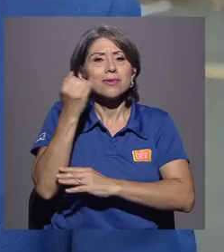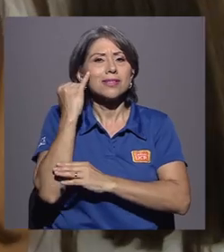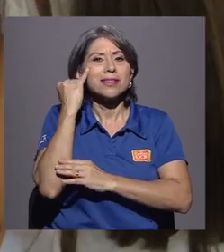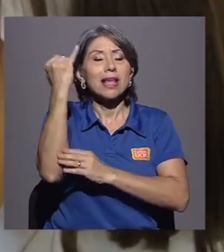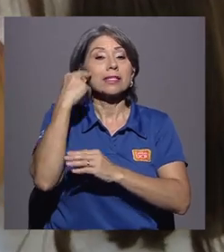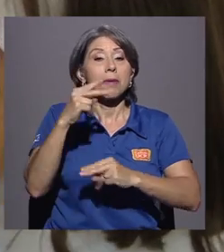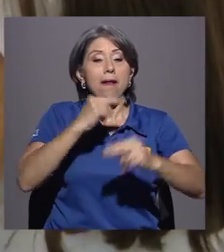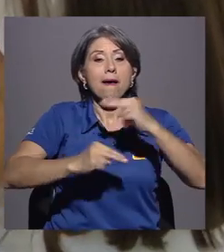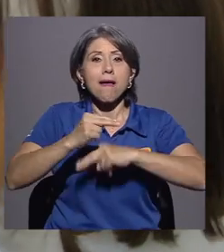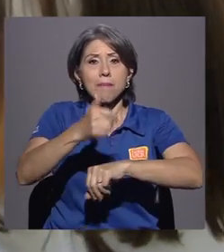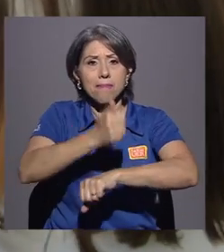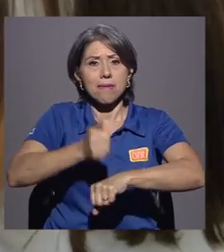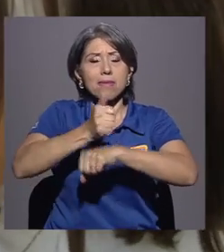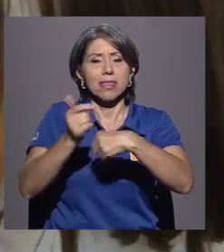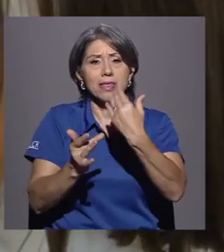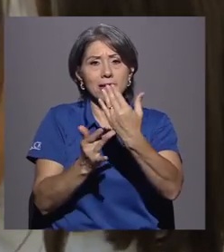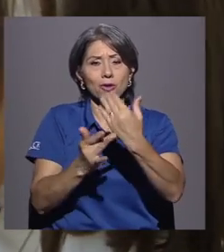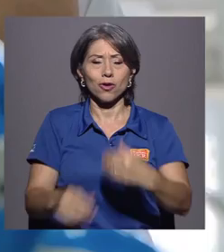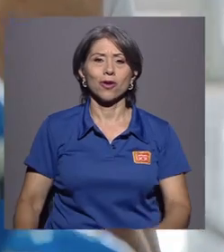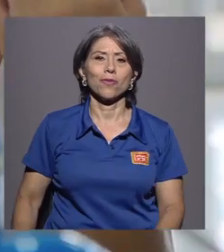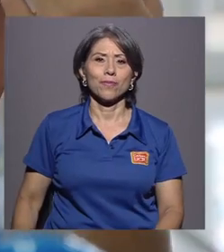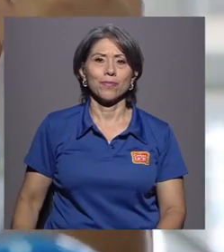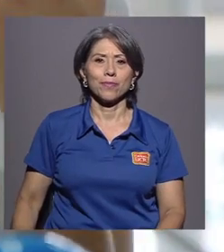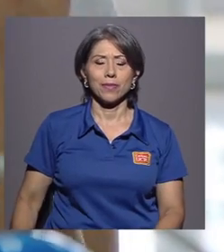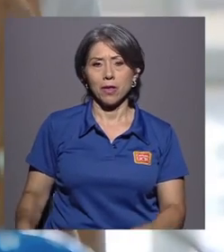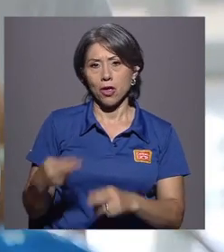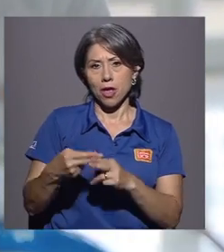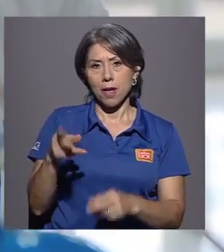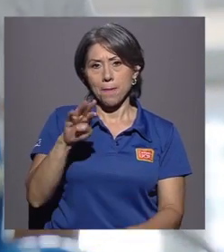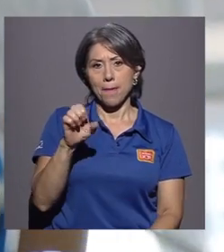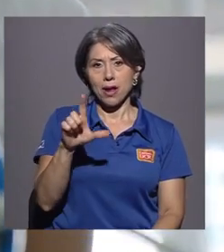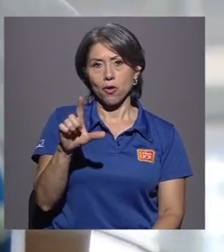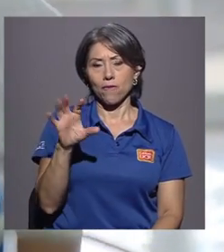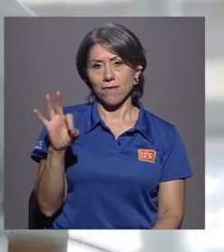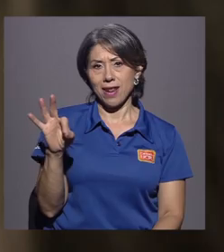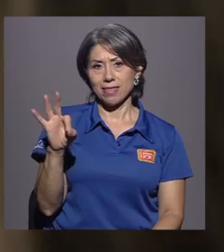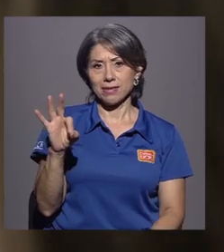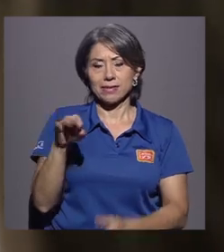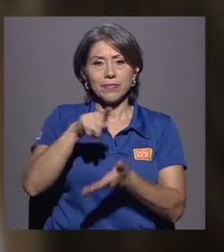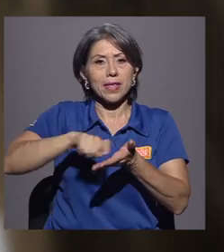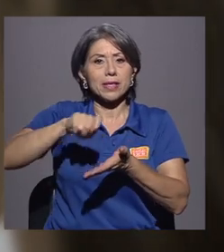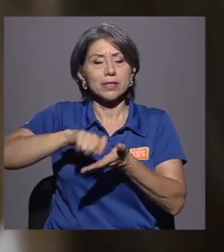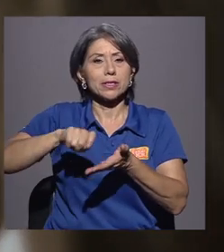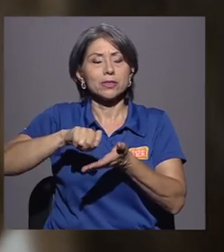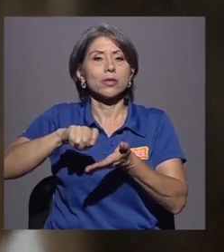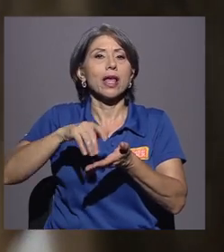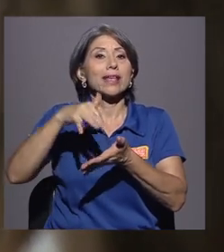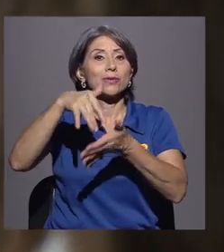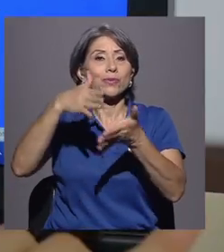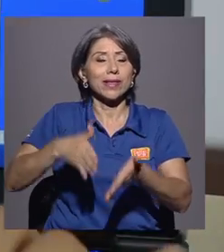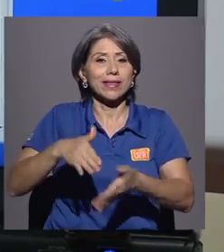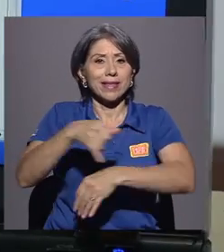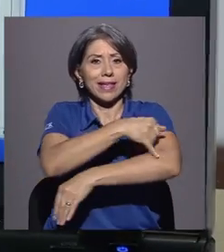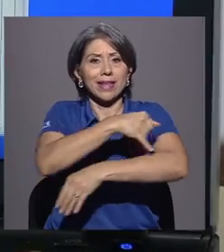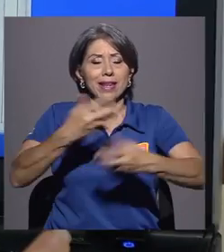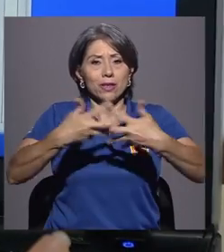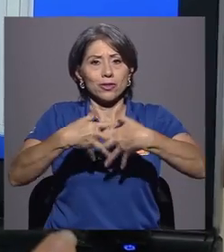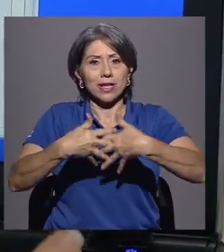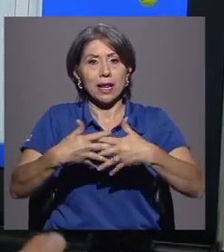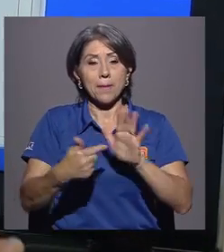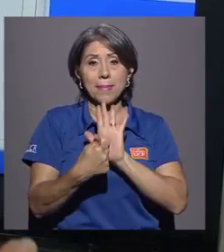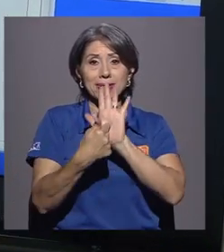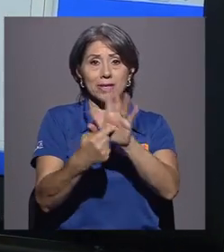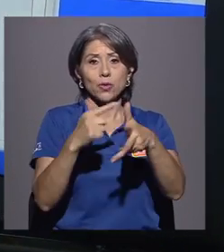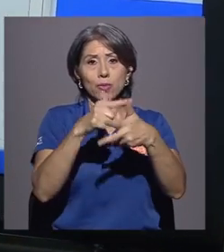hacia un emprendedurismo tecnológico. Michael Fernández es estudiante de Ingeniería Industrial y presentó tres proyectos